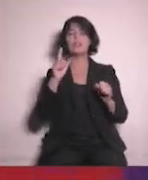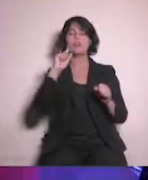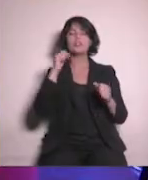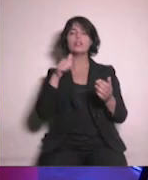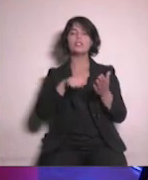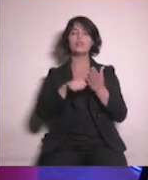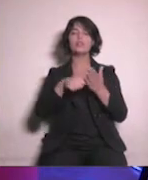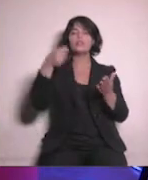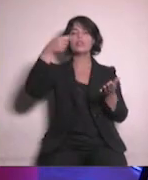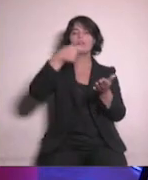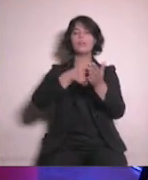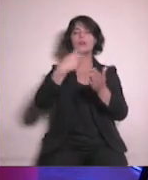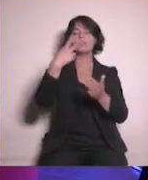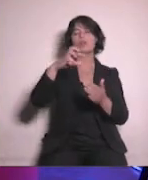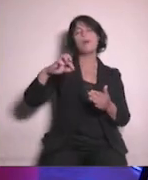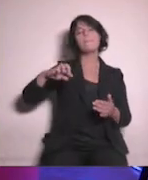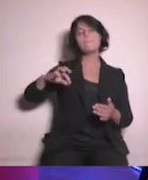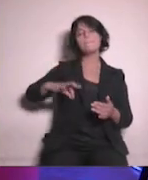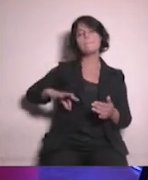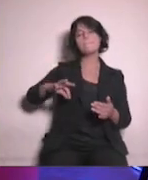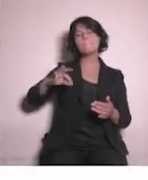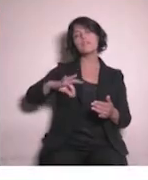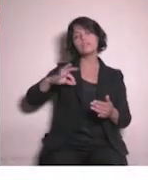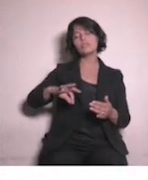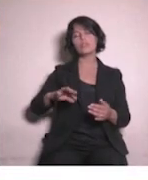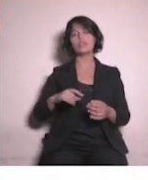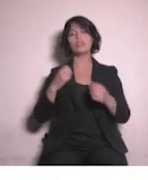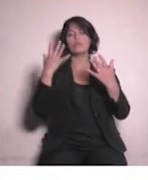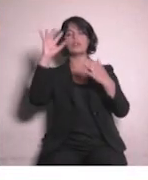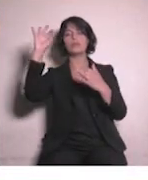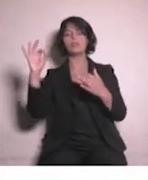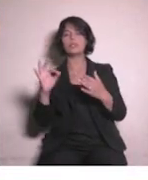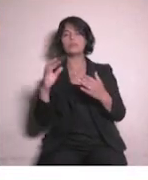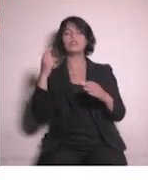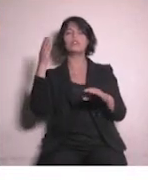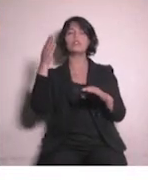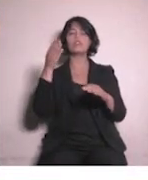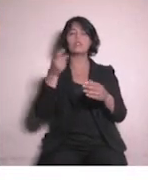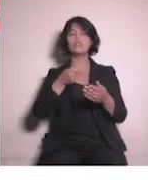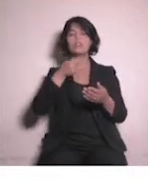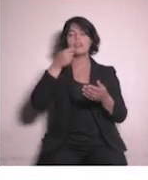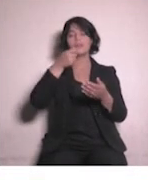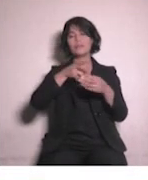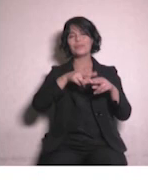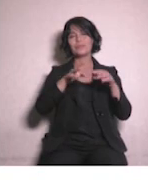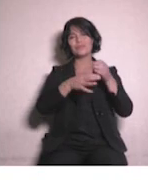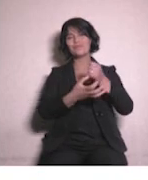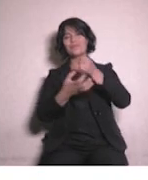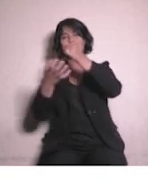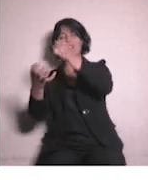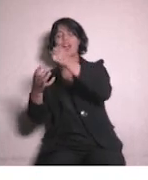pensión. Y 10% que va a la cuenta individual del Fondo Pensiones.